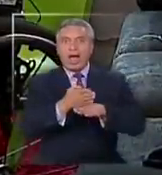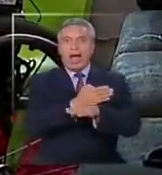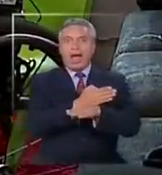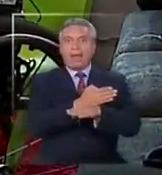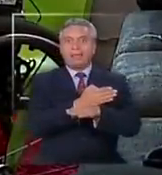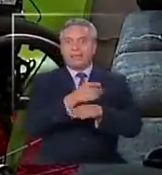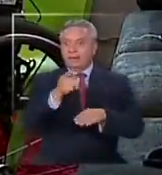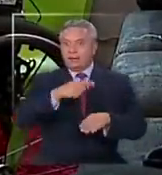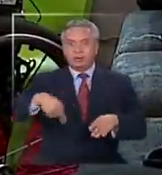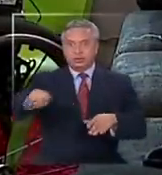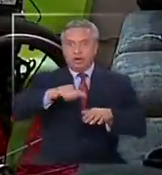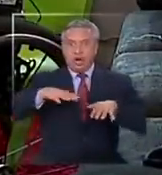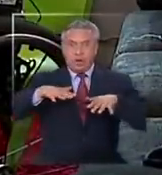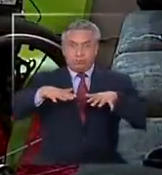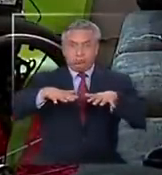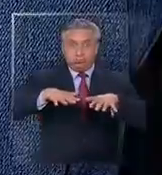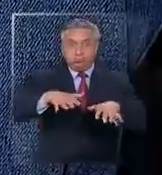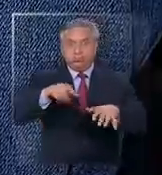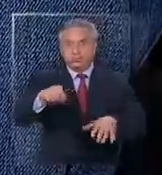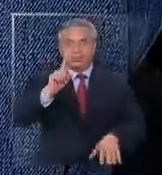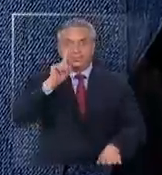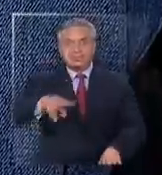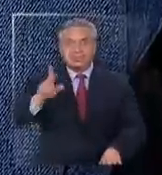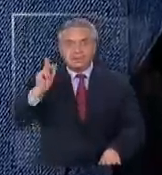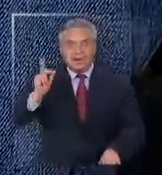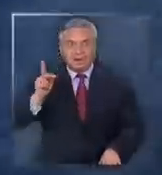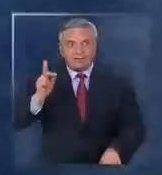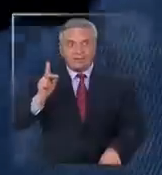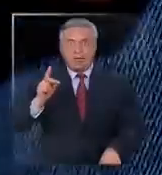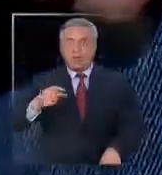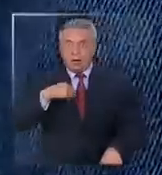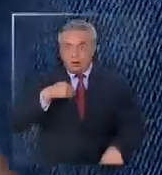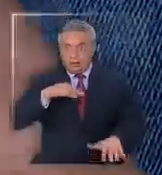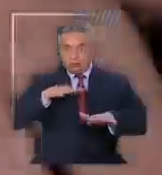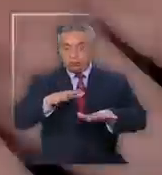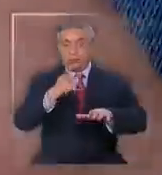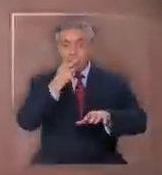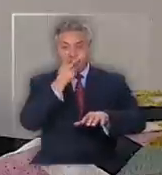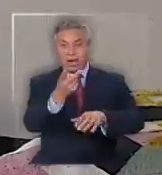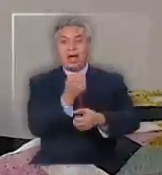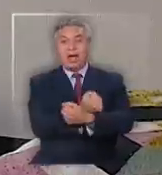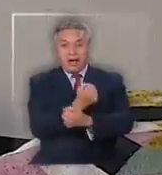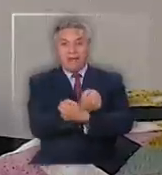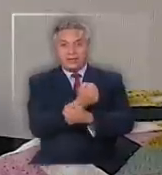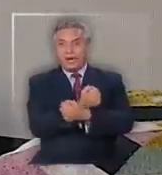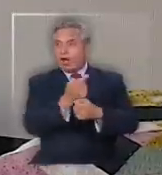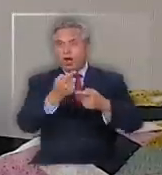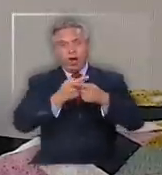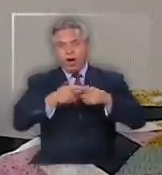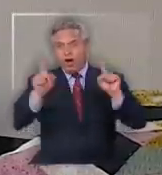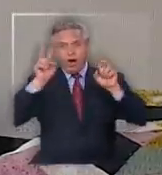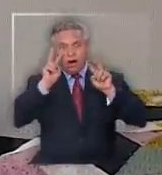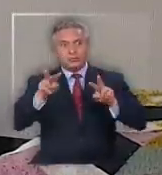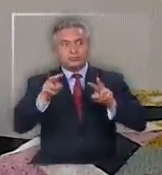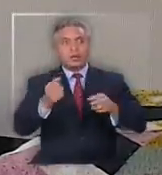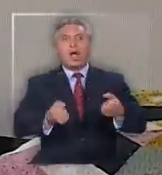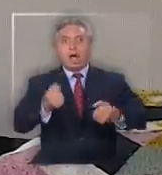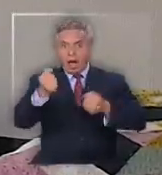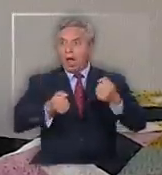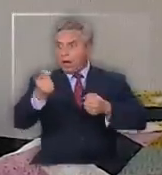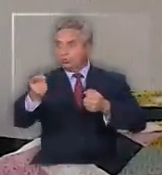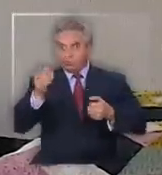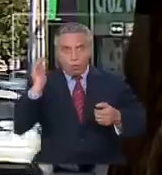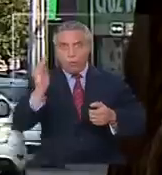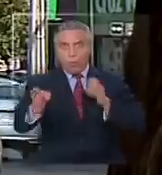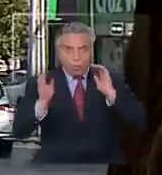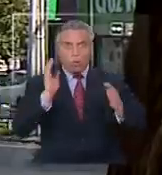el grueso de los competidores no discapacitados. Claro, íbamos en la ruta y veíamos los carabineros que estaban en otra, que auto todavía estaban pasando dentro